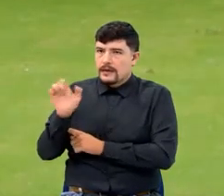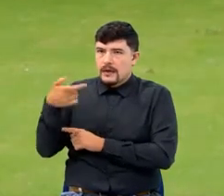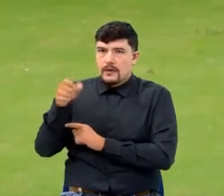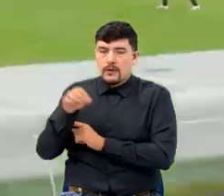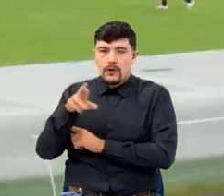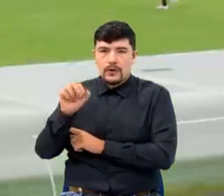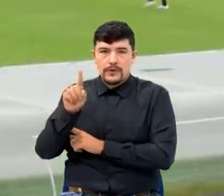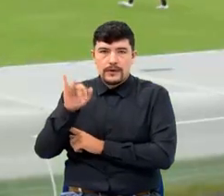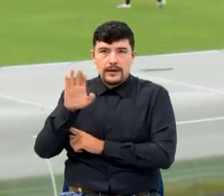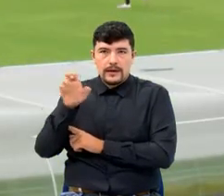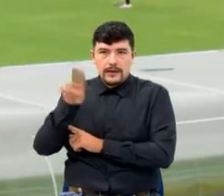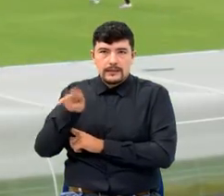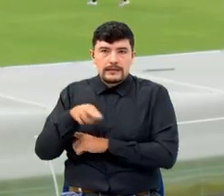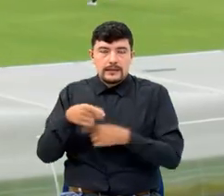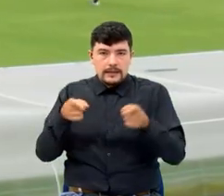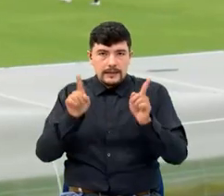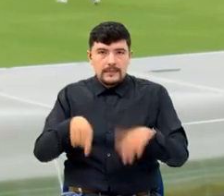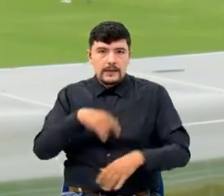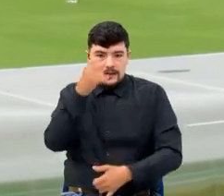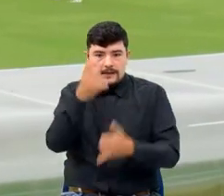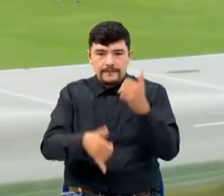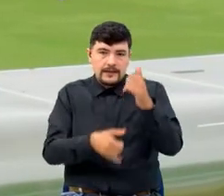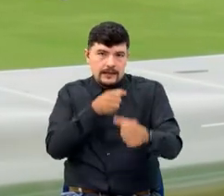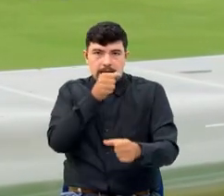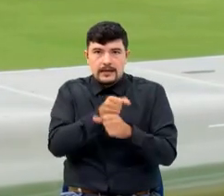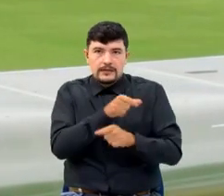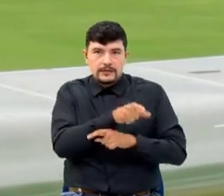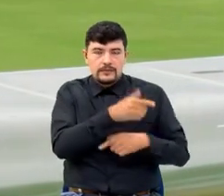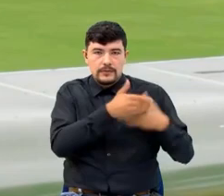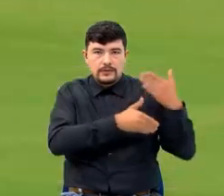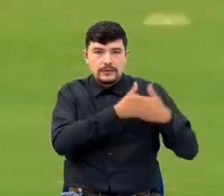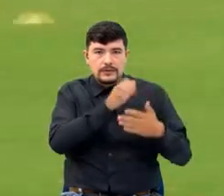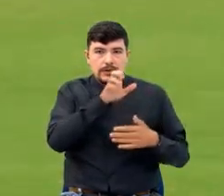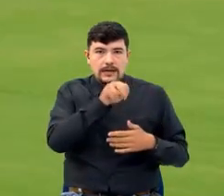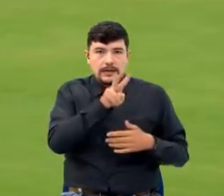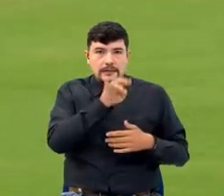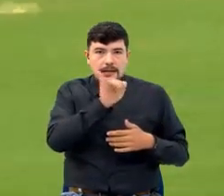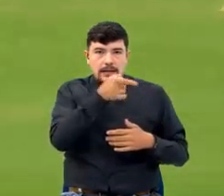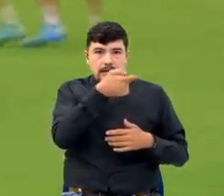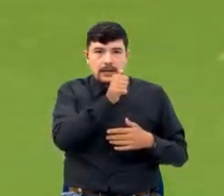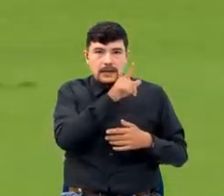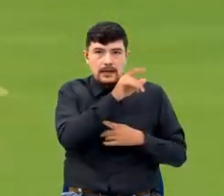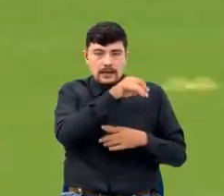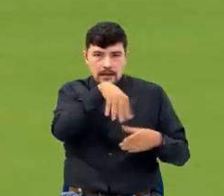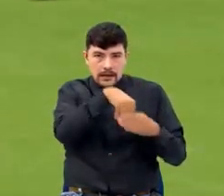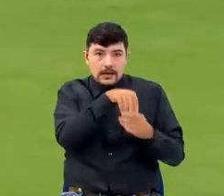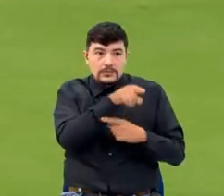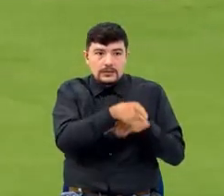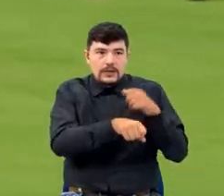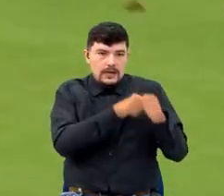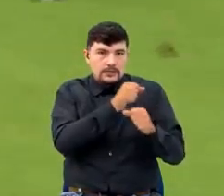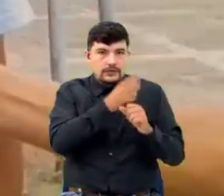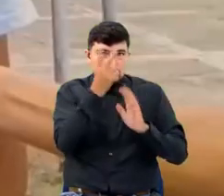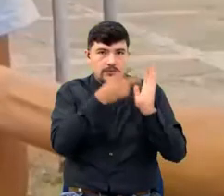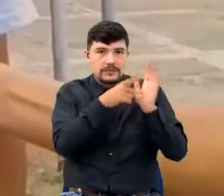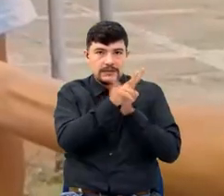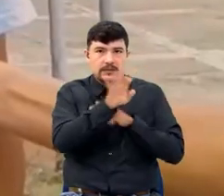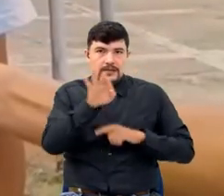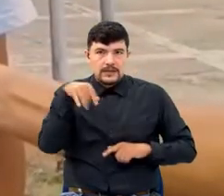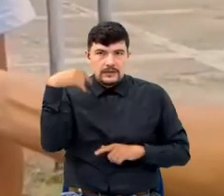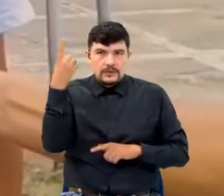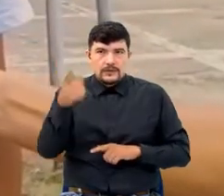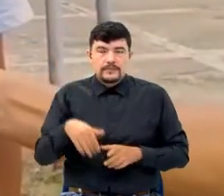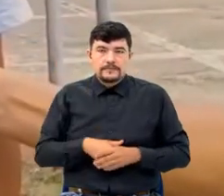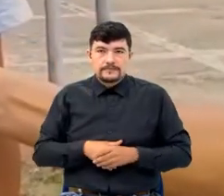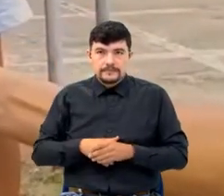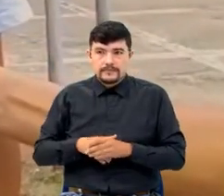el año entrenando con el elenco fronterizo, procedente de Envigado, espera integrar la plantilla para el 2023. Terminé ahora este semestre, bueno, se